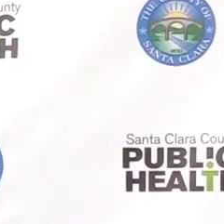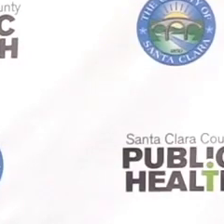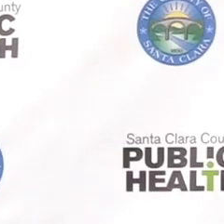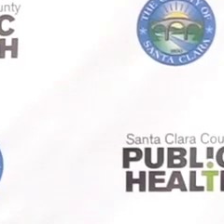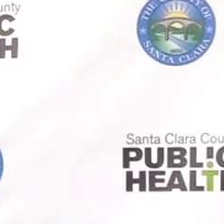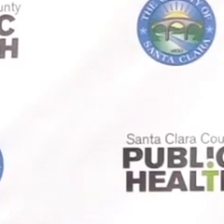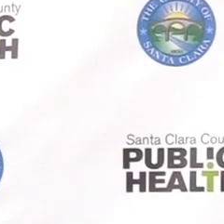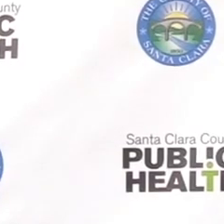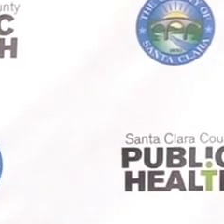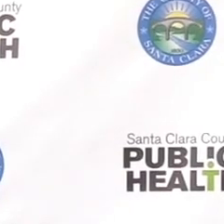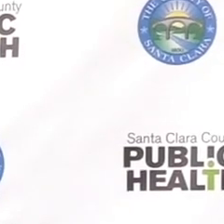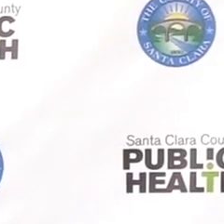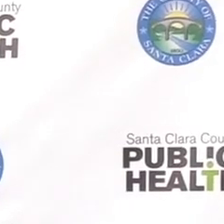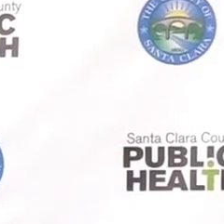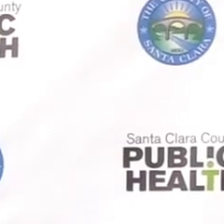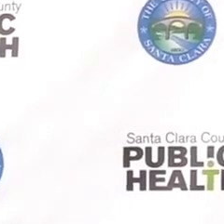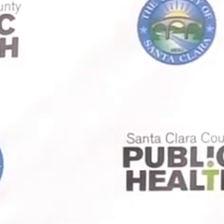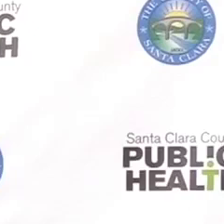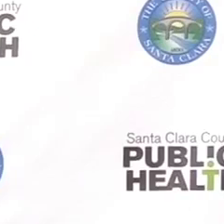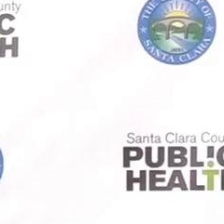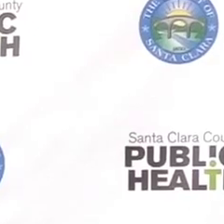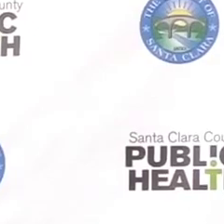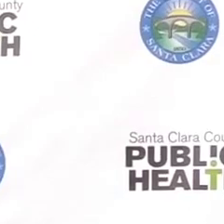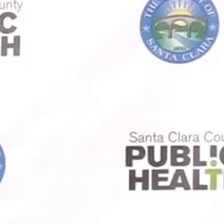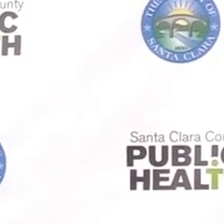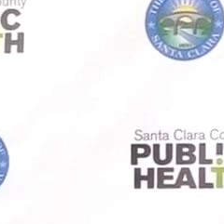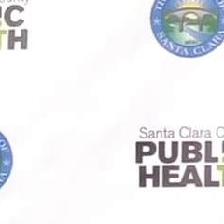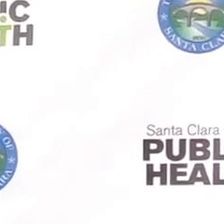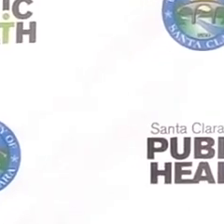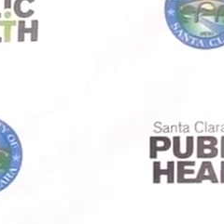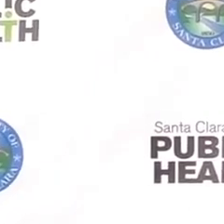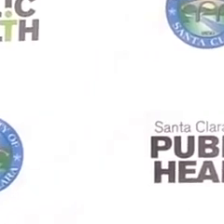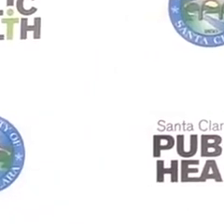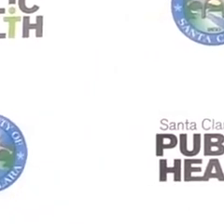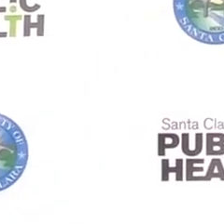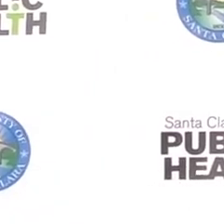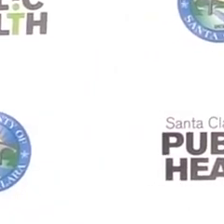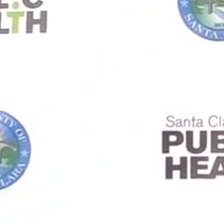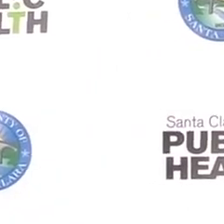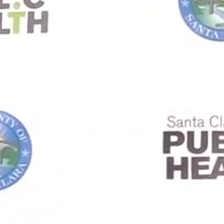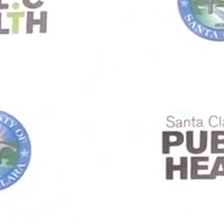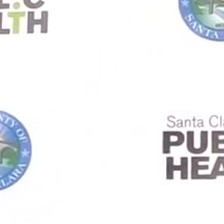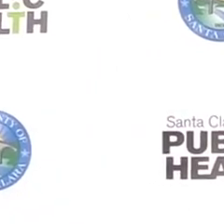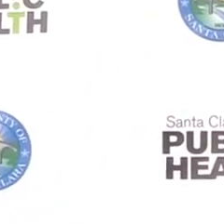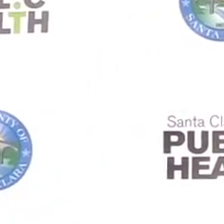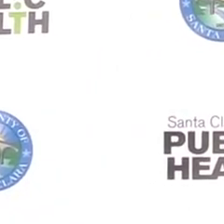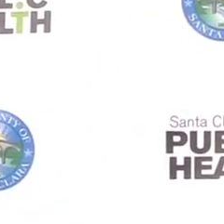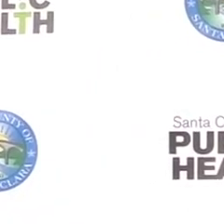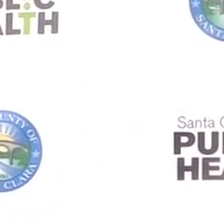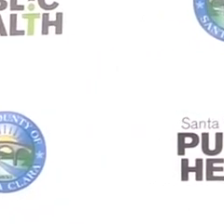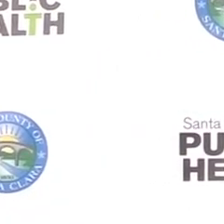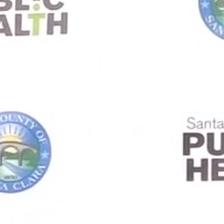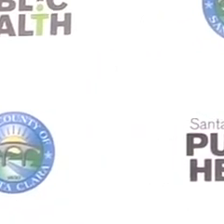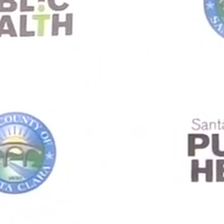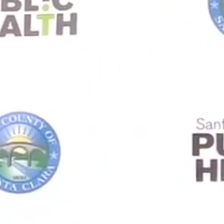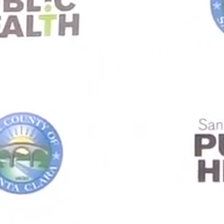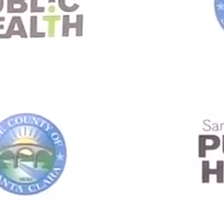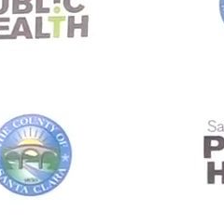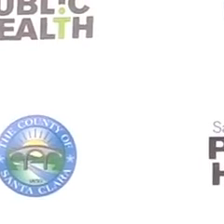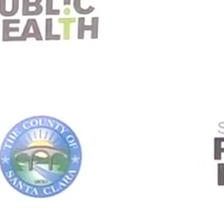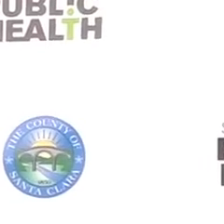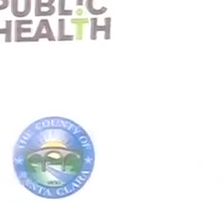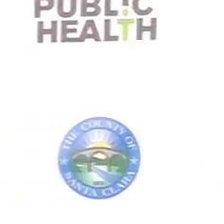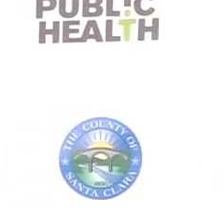Educación y cuidado de niños. Servicio de emergencias y comida. Y también a las industrias